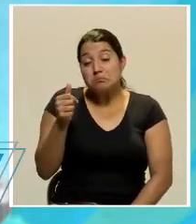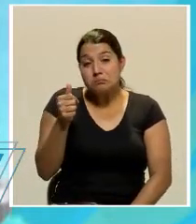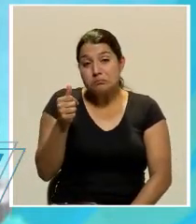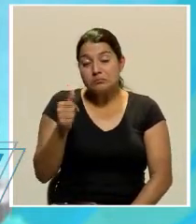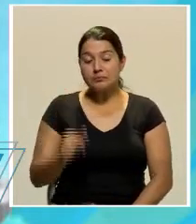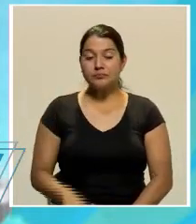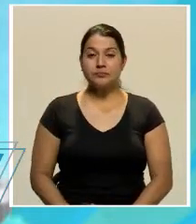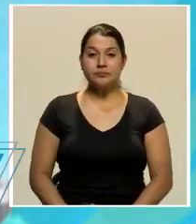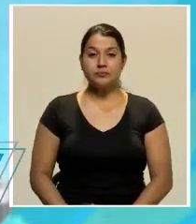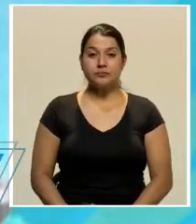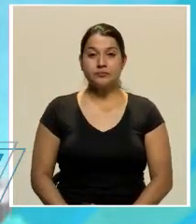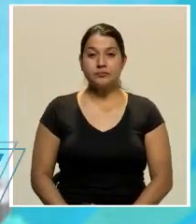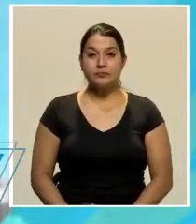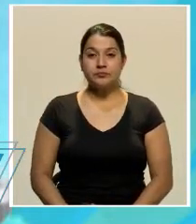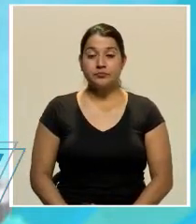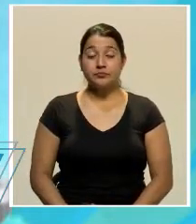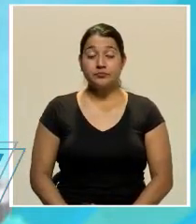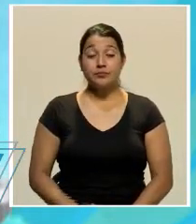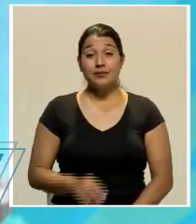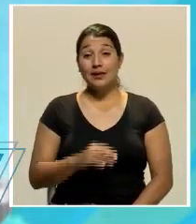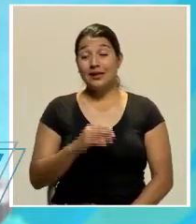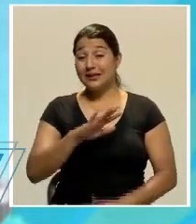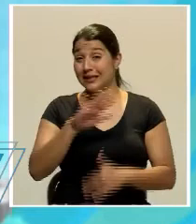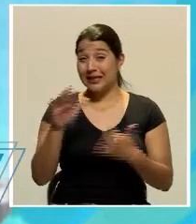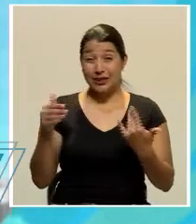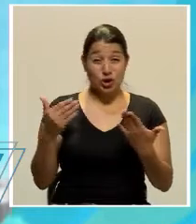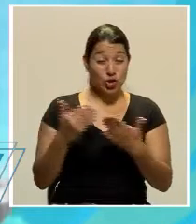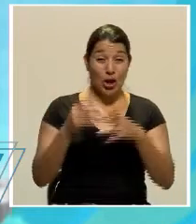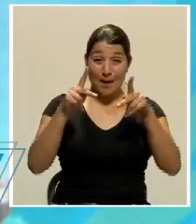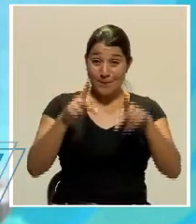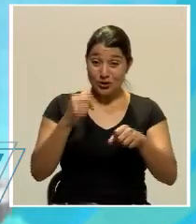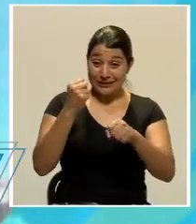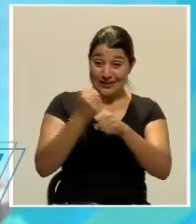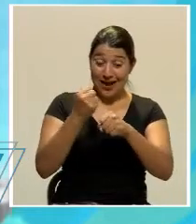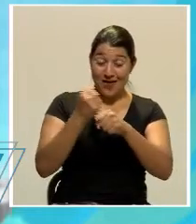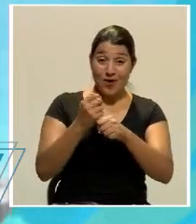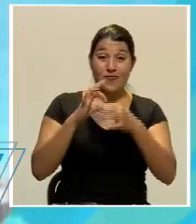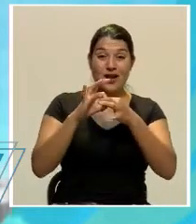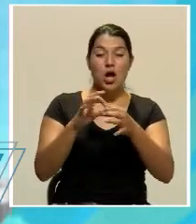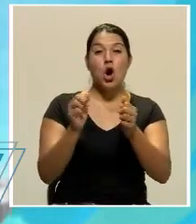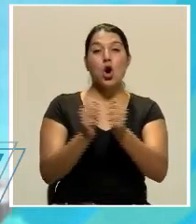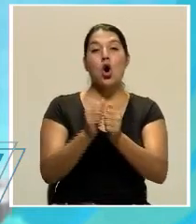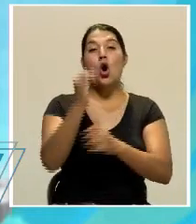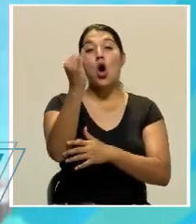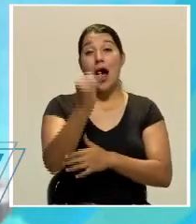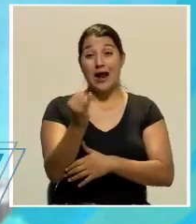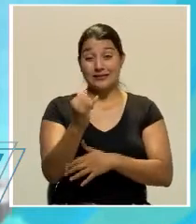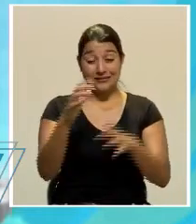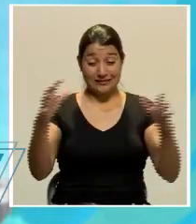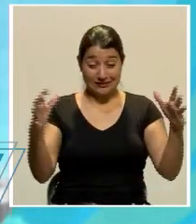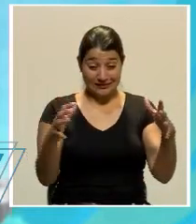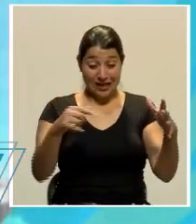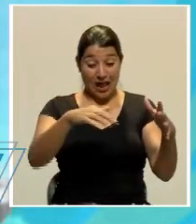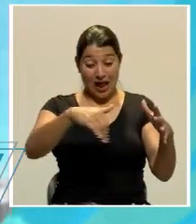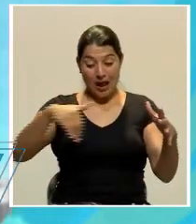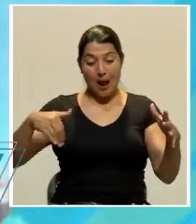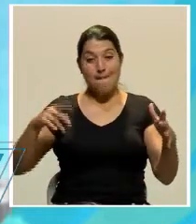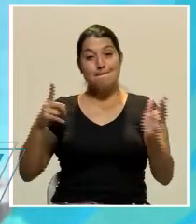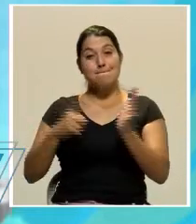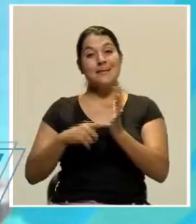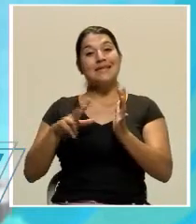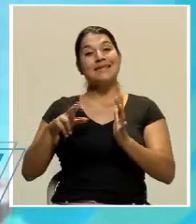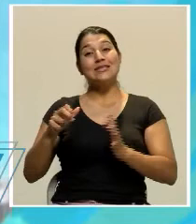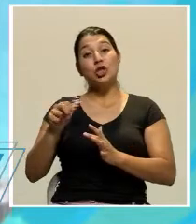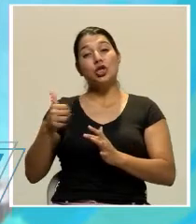mínimo, digamos. Del total que se dedican a actividades artísticas, 1.310 están en